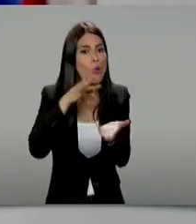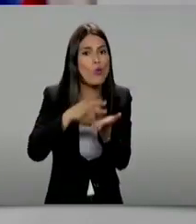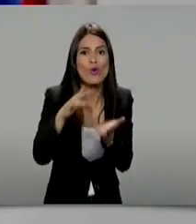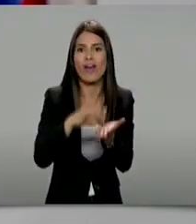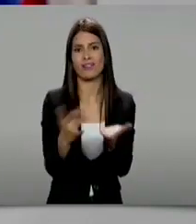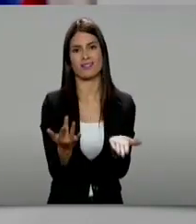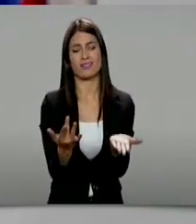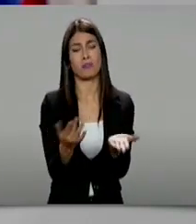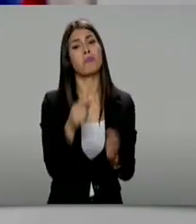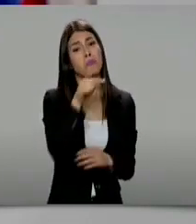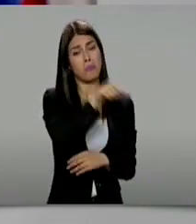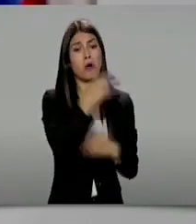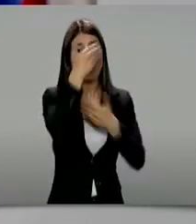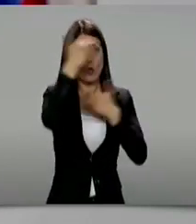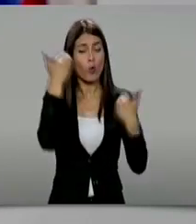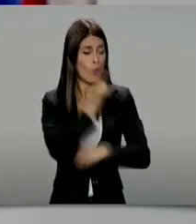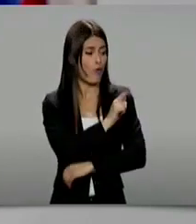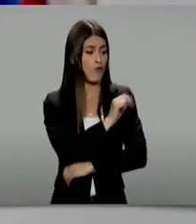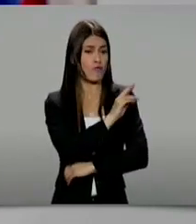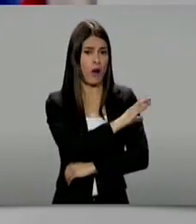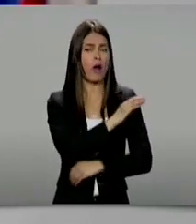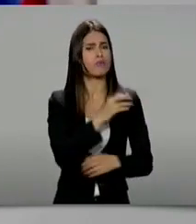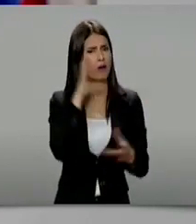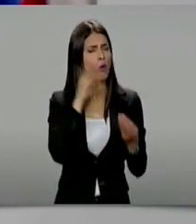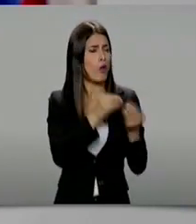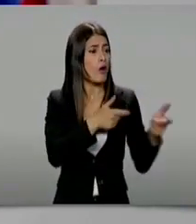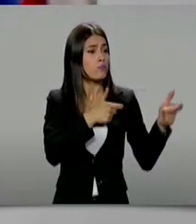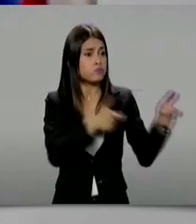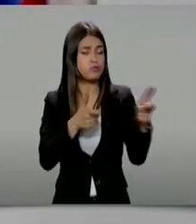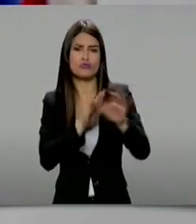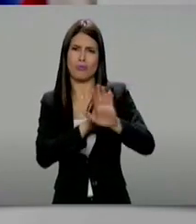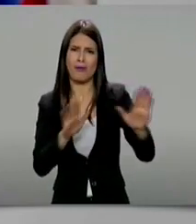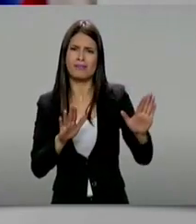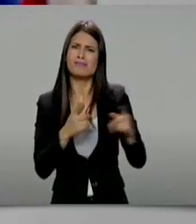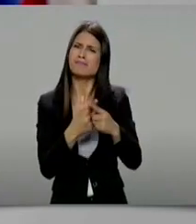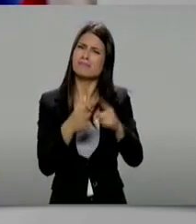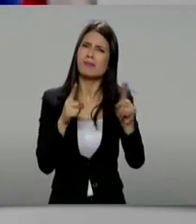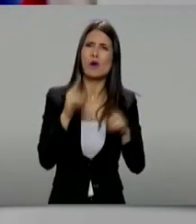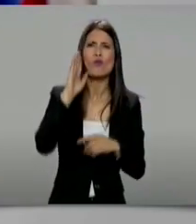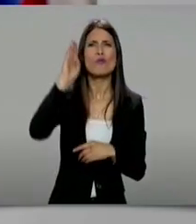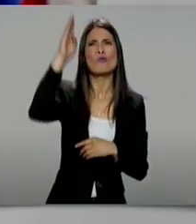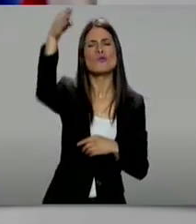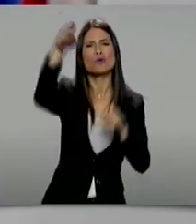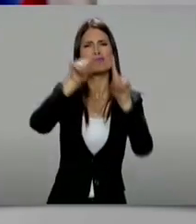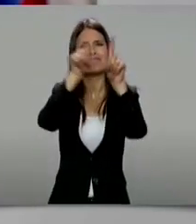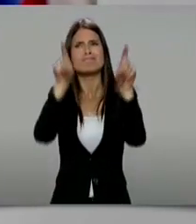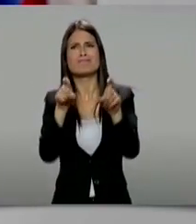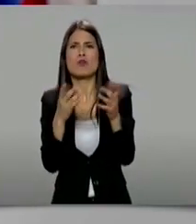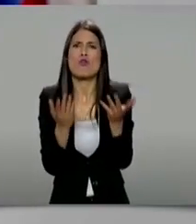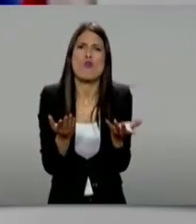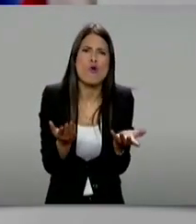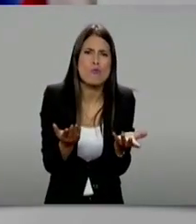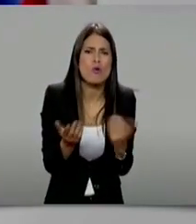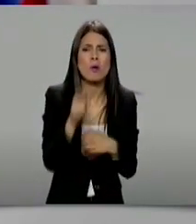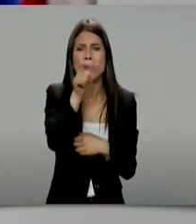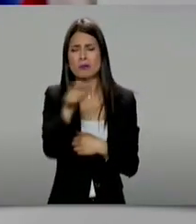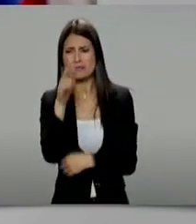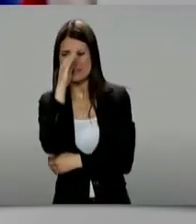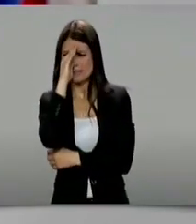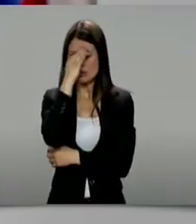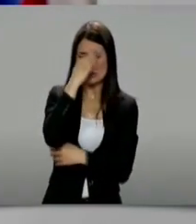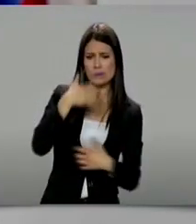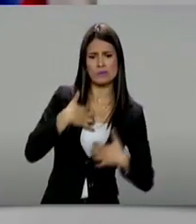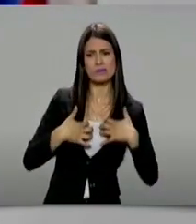cese al fuego es frágil la incertidumbre genera temores y aumenta los riesgos de echar este inmenso